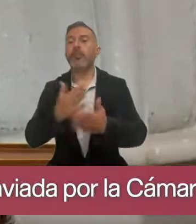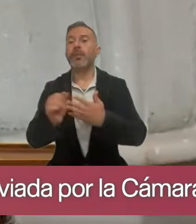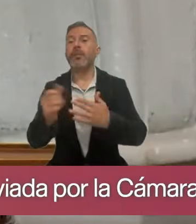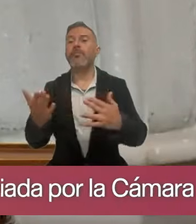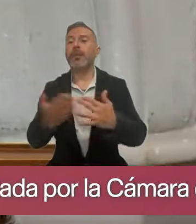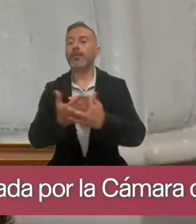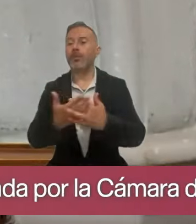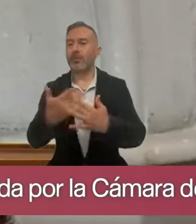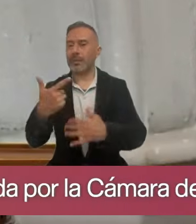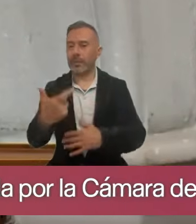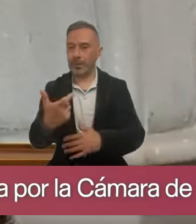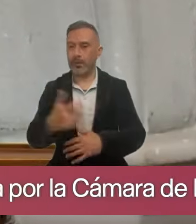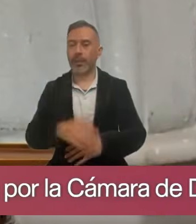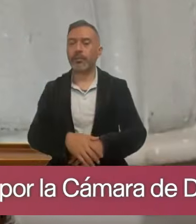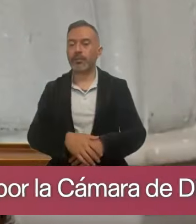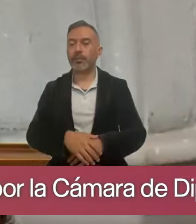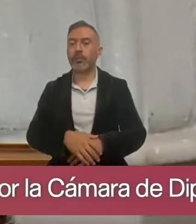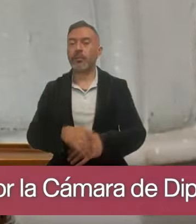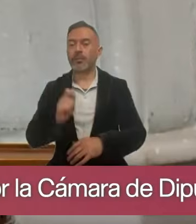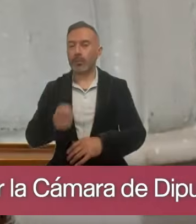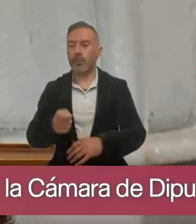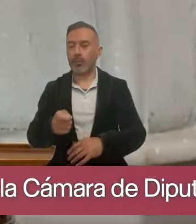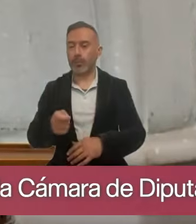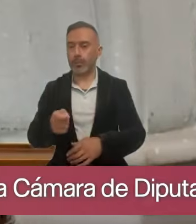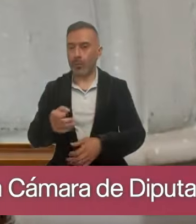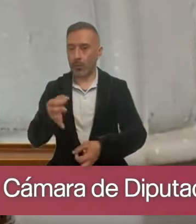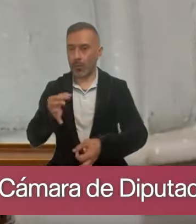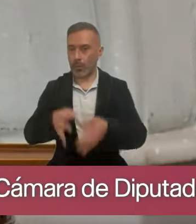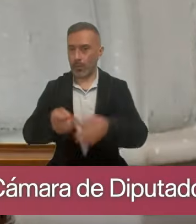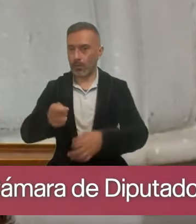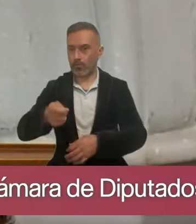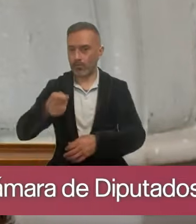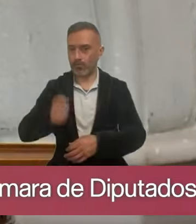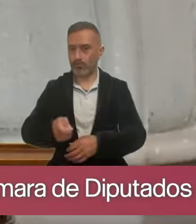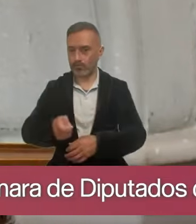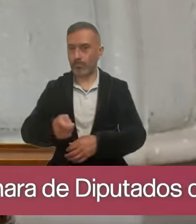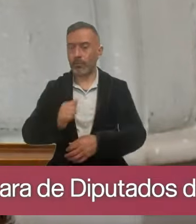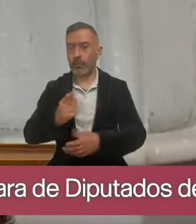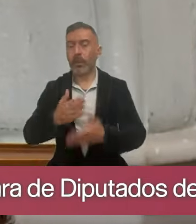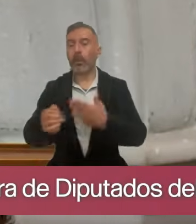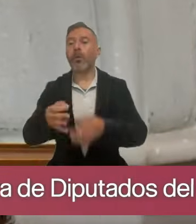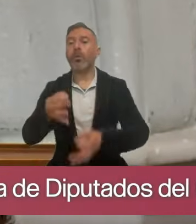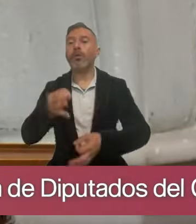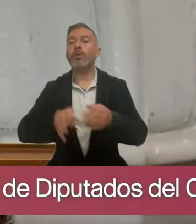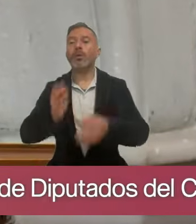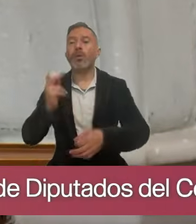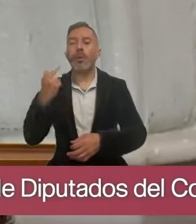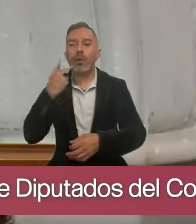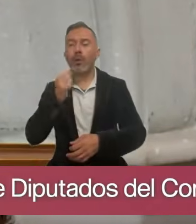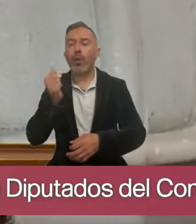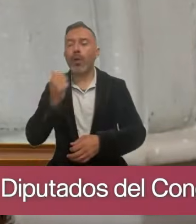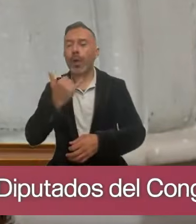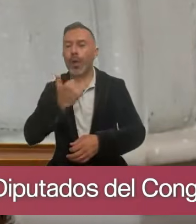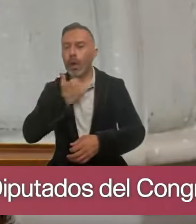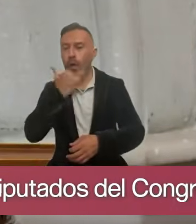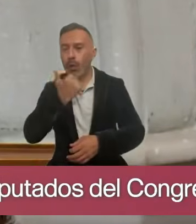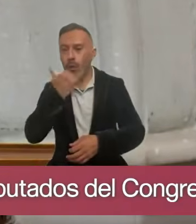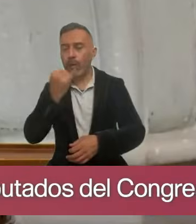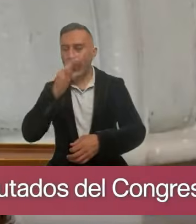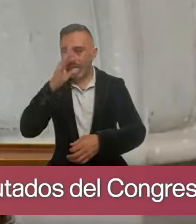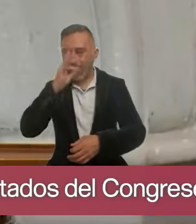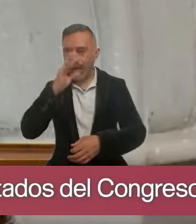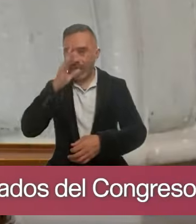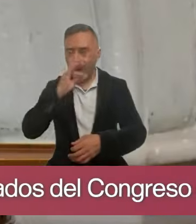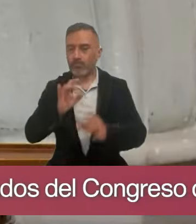séptima. Erigirse en jurado de sentencia para conocer en juicio político de las faltas u omisiones que cometan